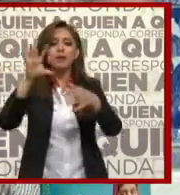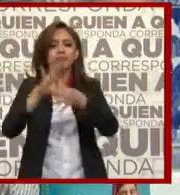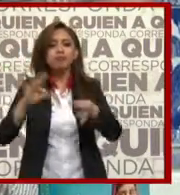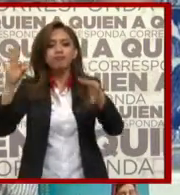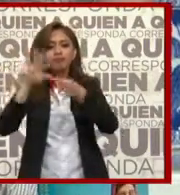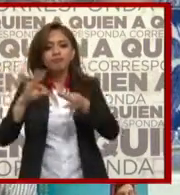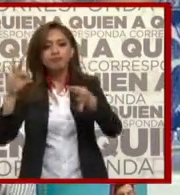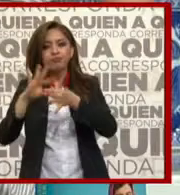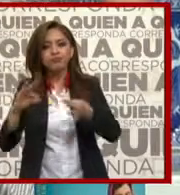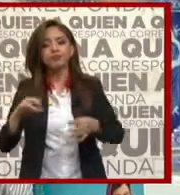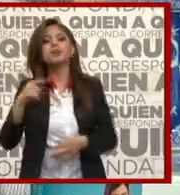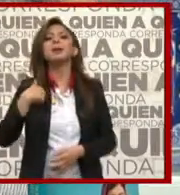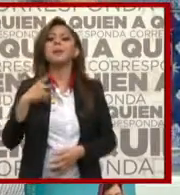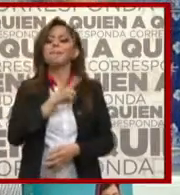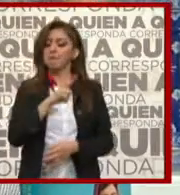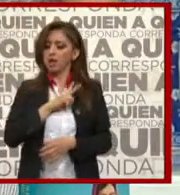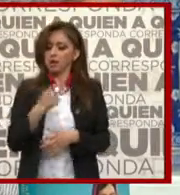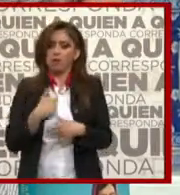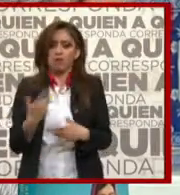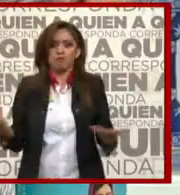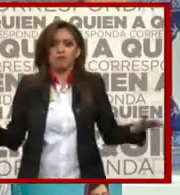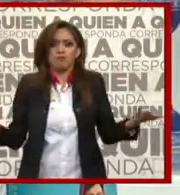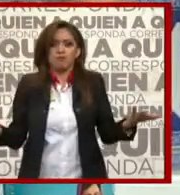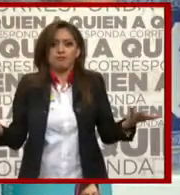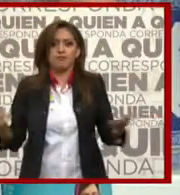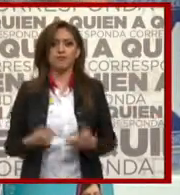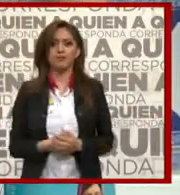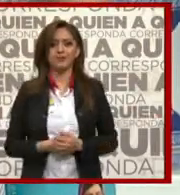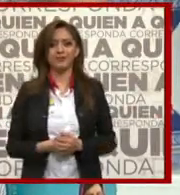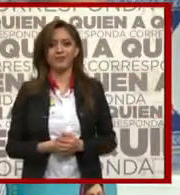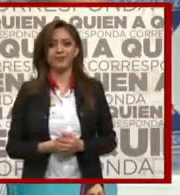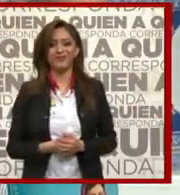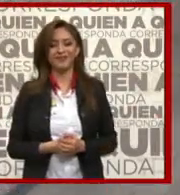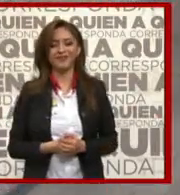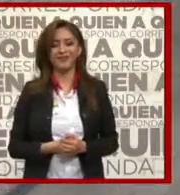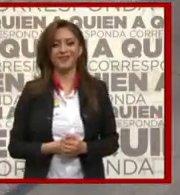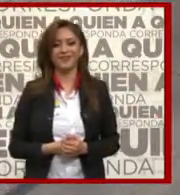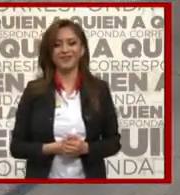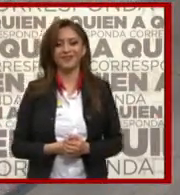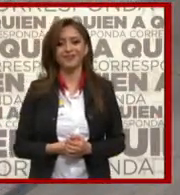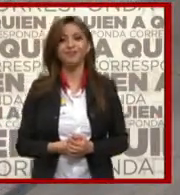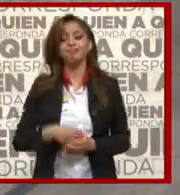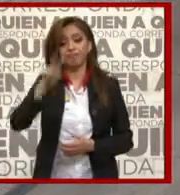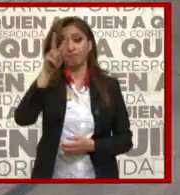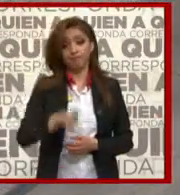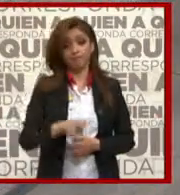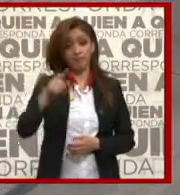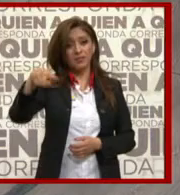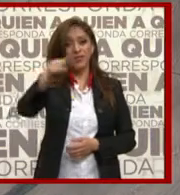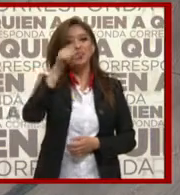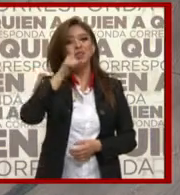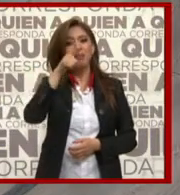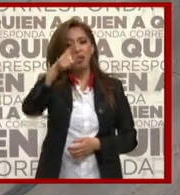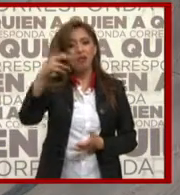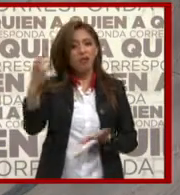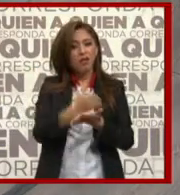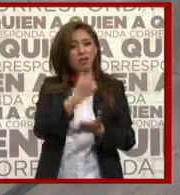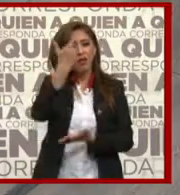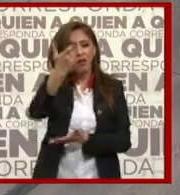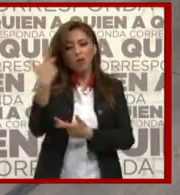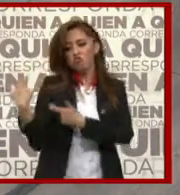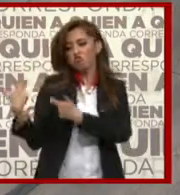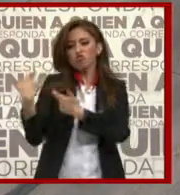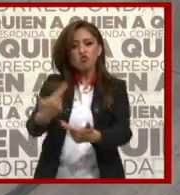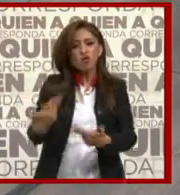robando Ahorita te lo mando Él gana bien que lo compres Claro porque Además vamos a y se lo